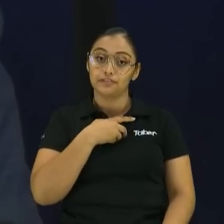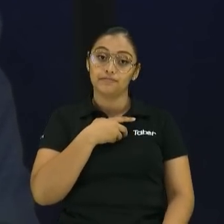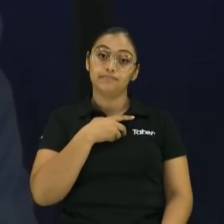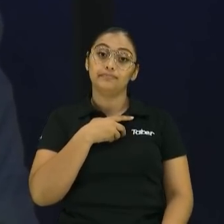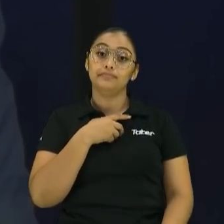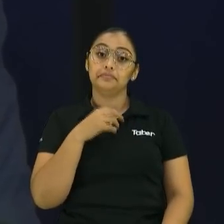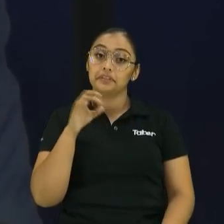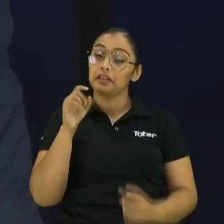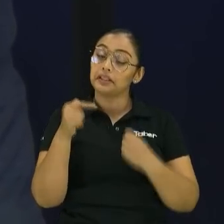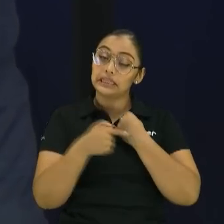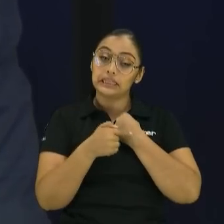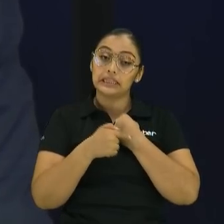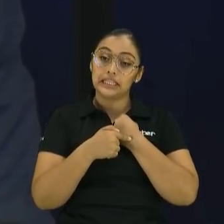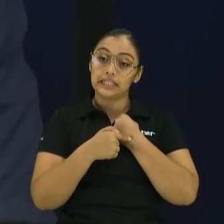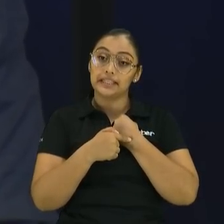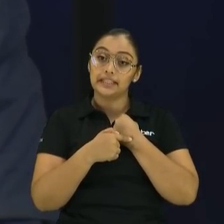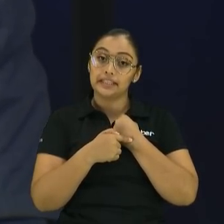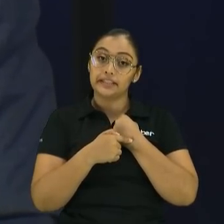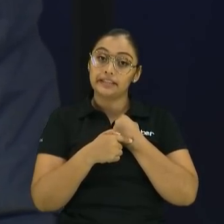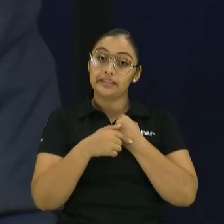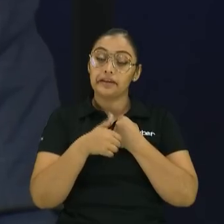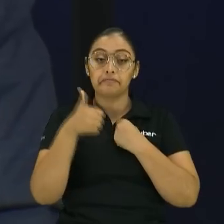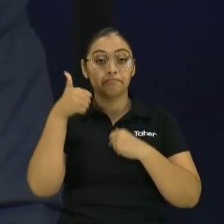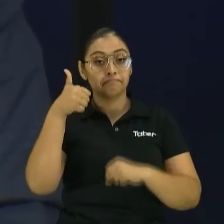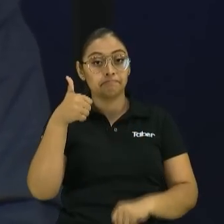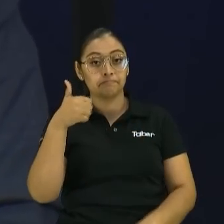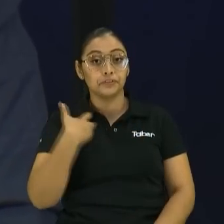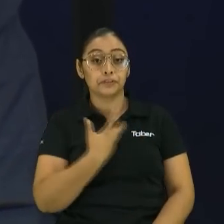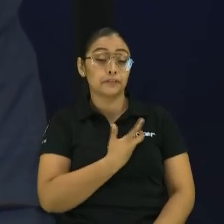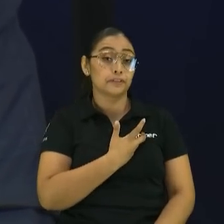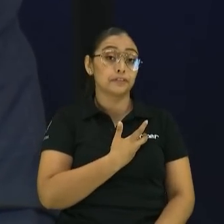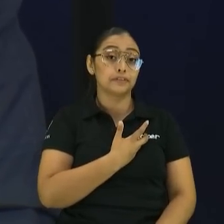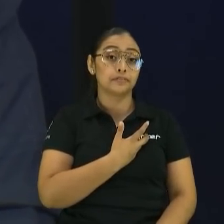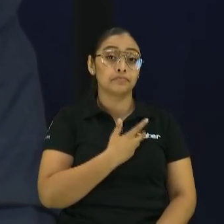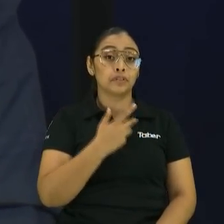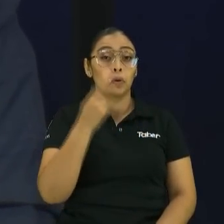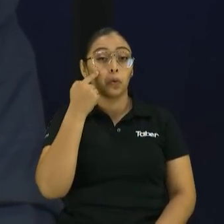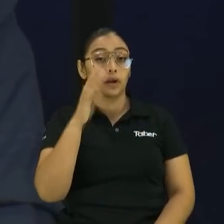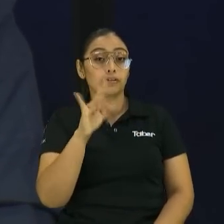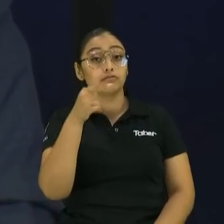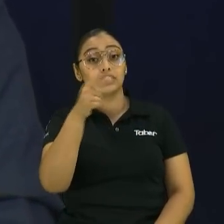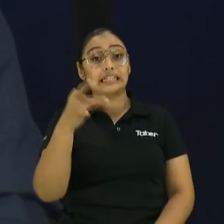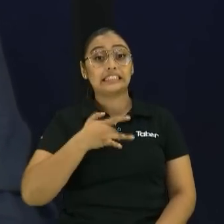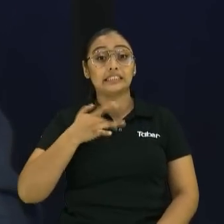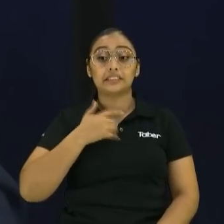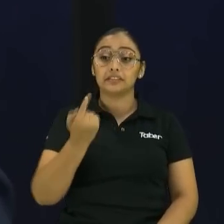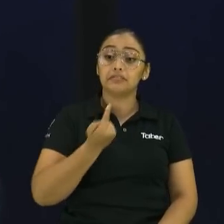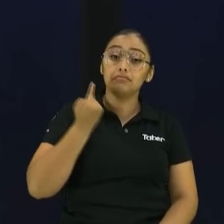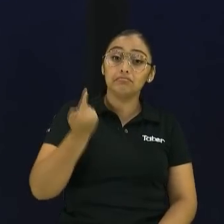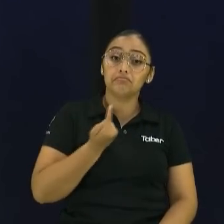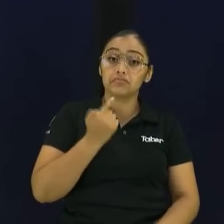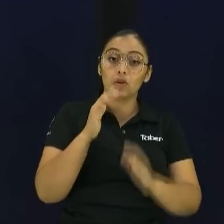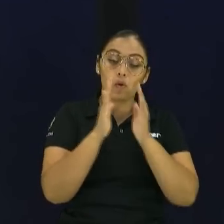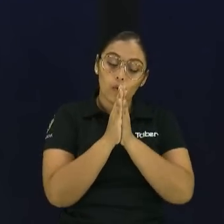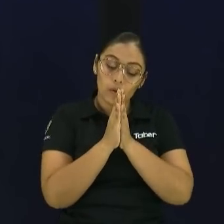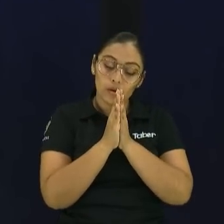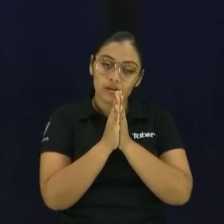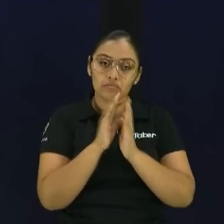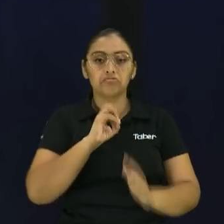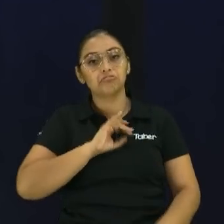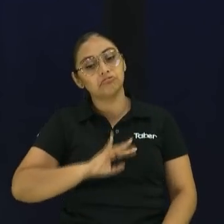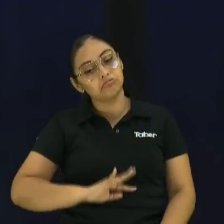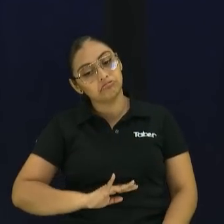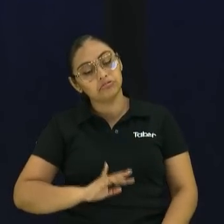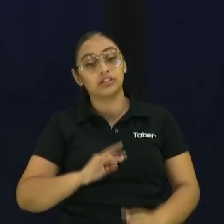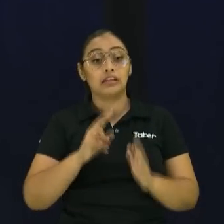vida hay esperanza se siente solo ore está desmotivado lea